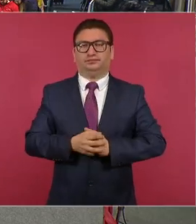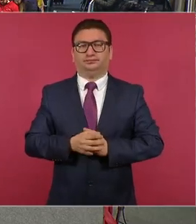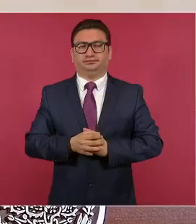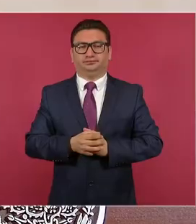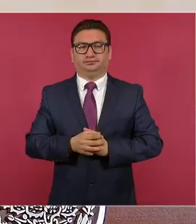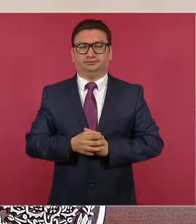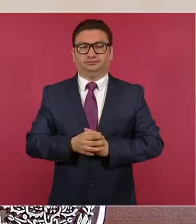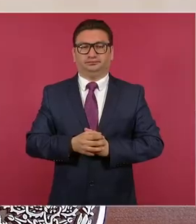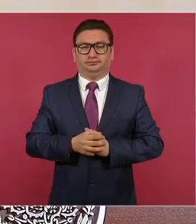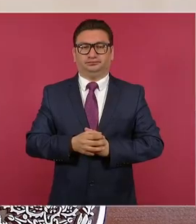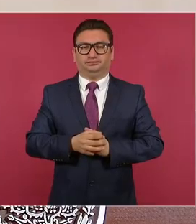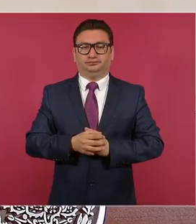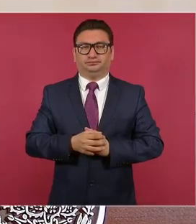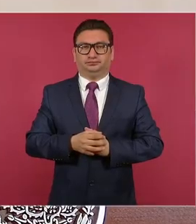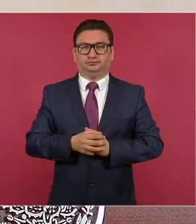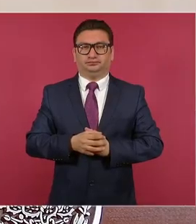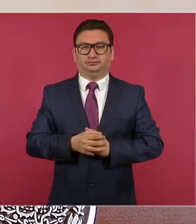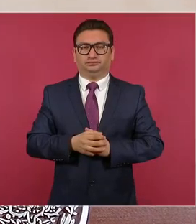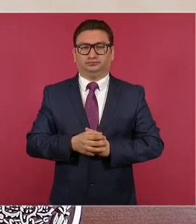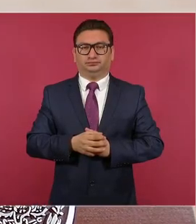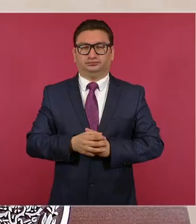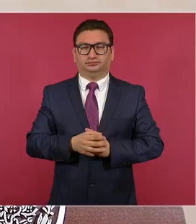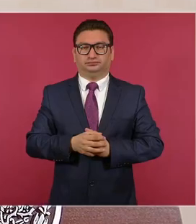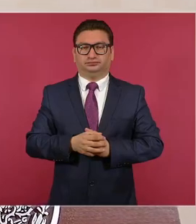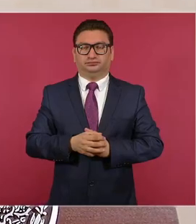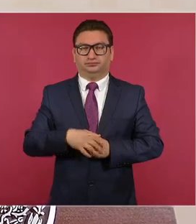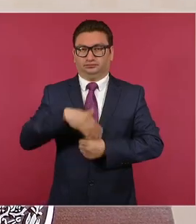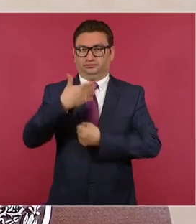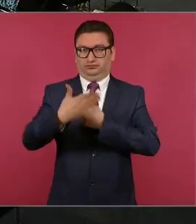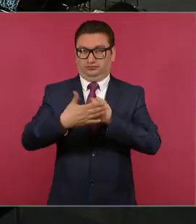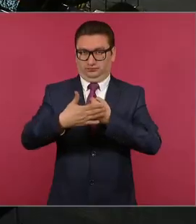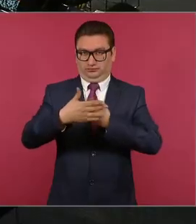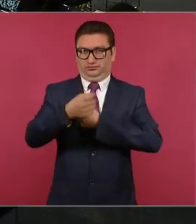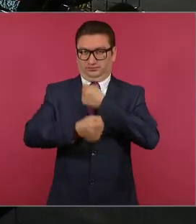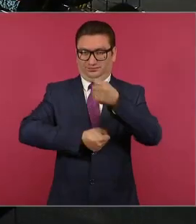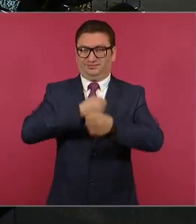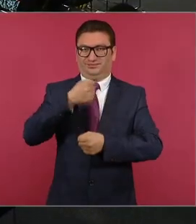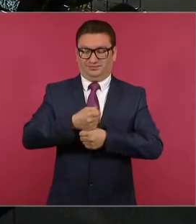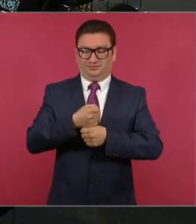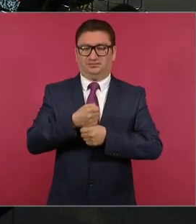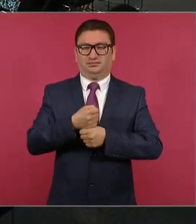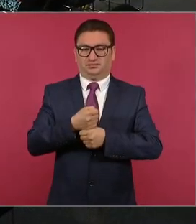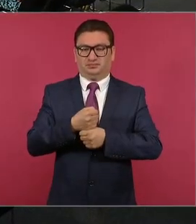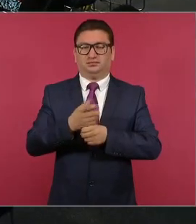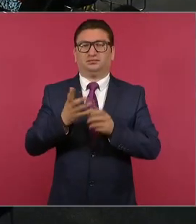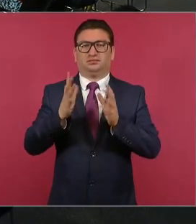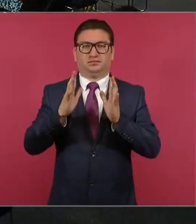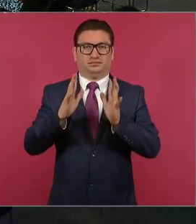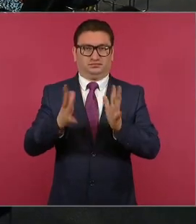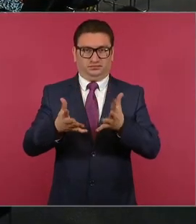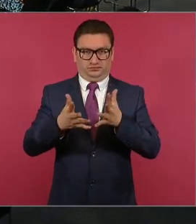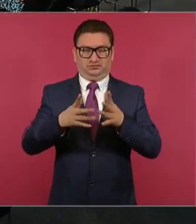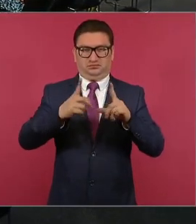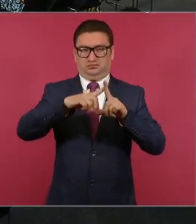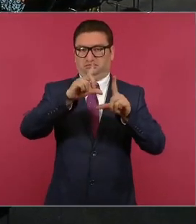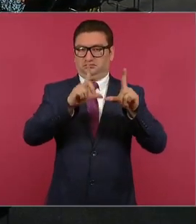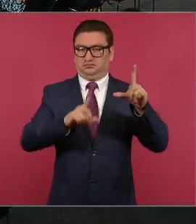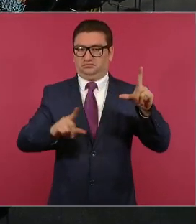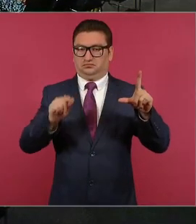El año próximo vamos a tener ya una